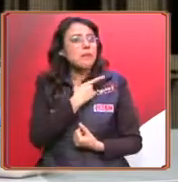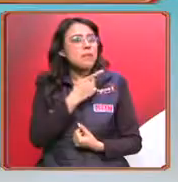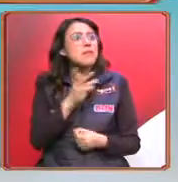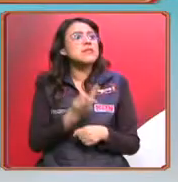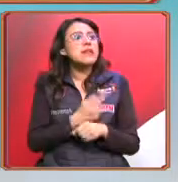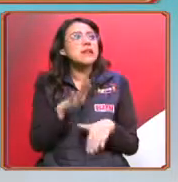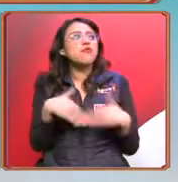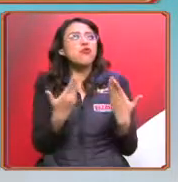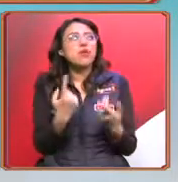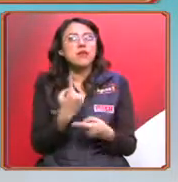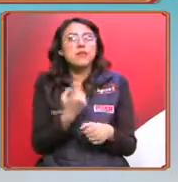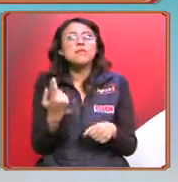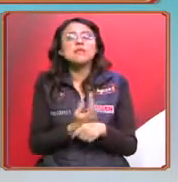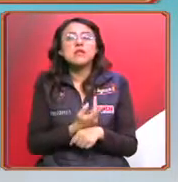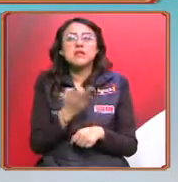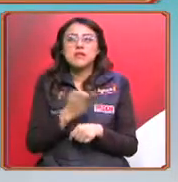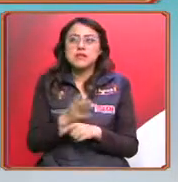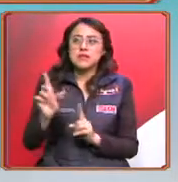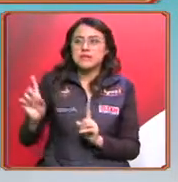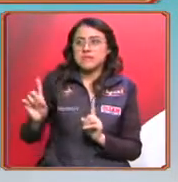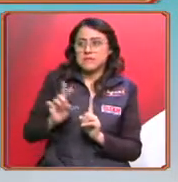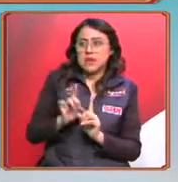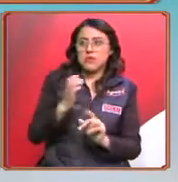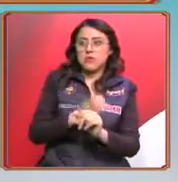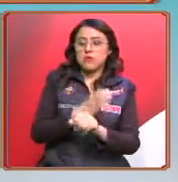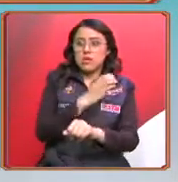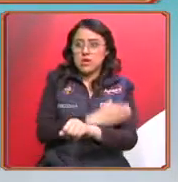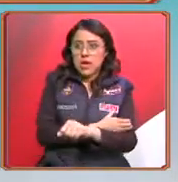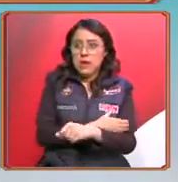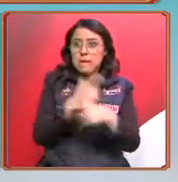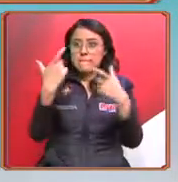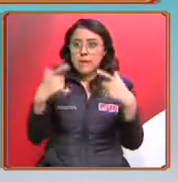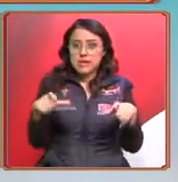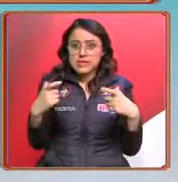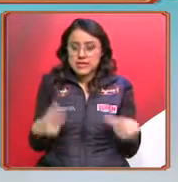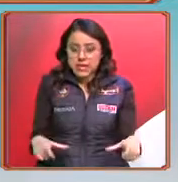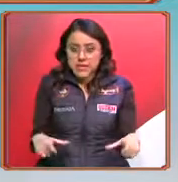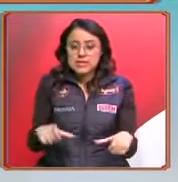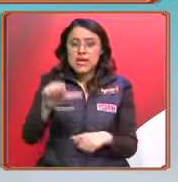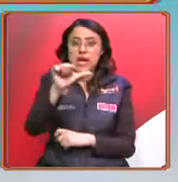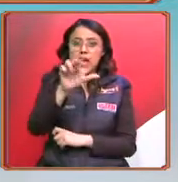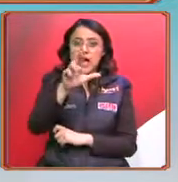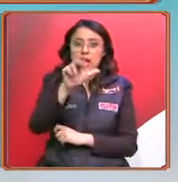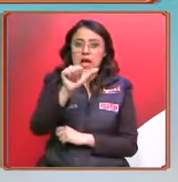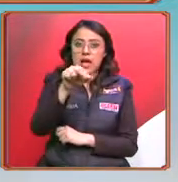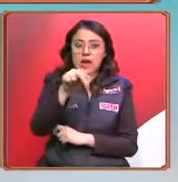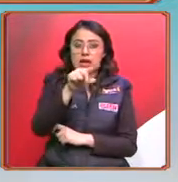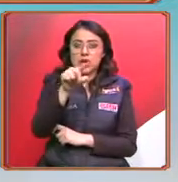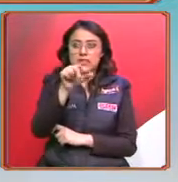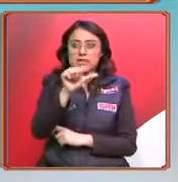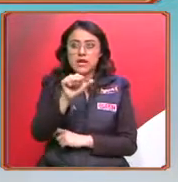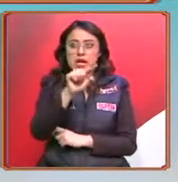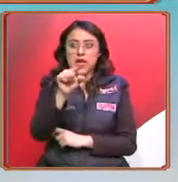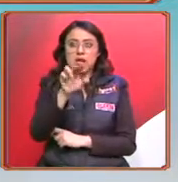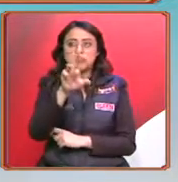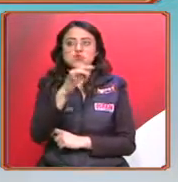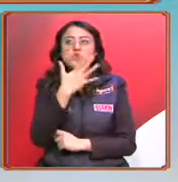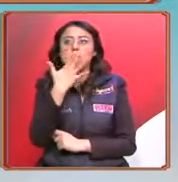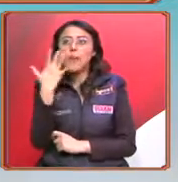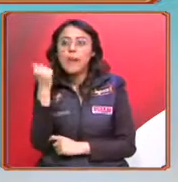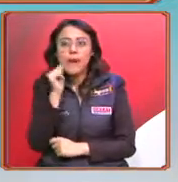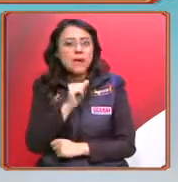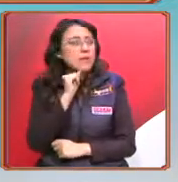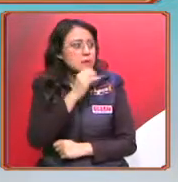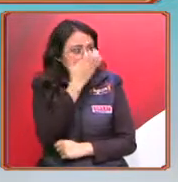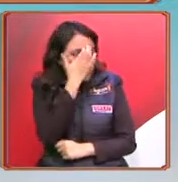en el contenedor? Dime. Señor, ahora estamos acompañados por parte de Pastelerías Aranzazú, que seguramente ya los ubican, porque siempre pero han estado ahí. Por